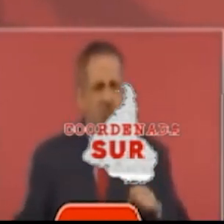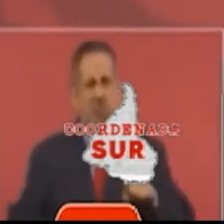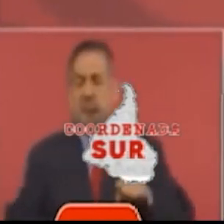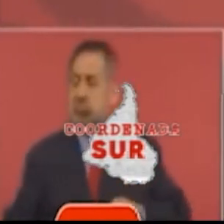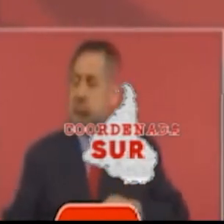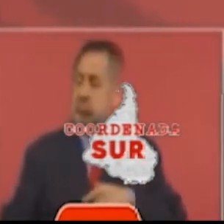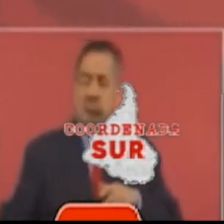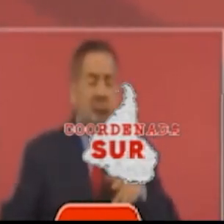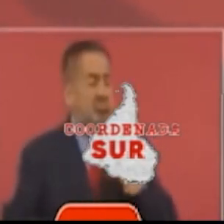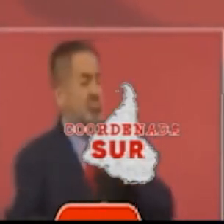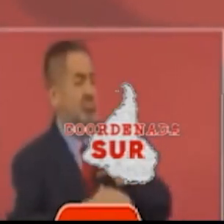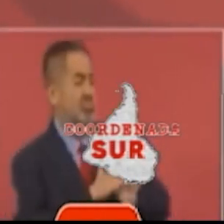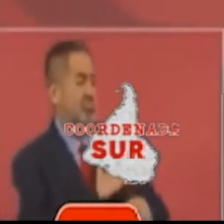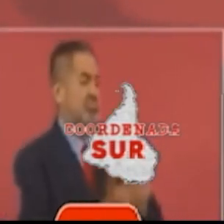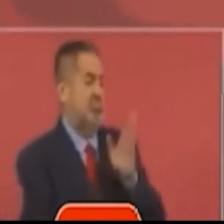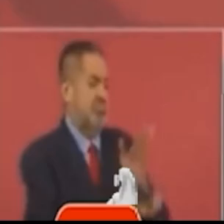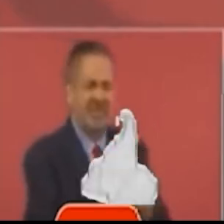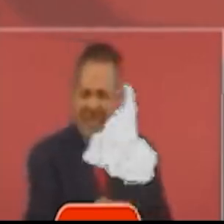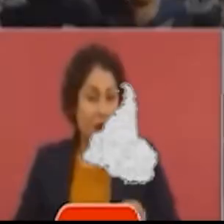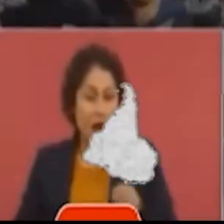prepotencia?